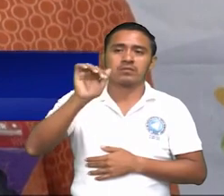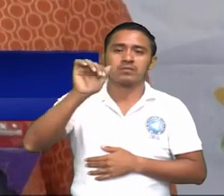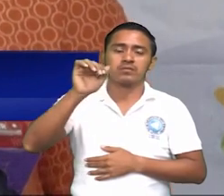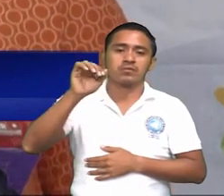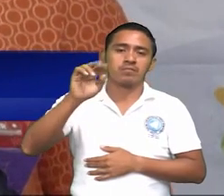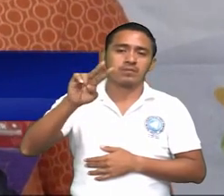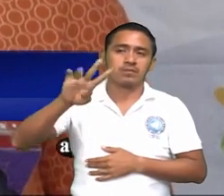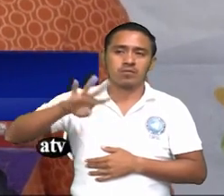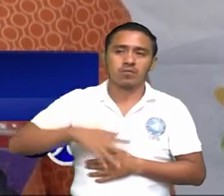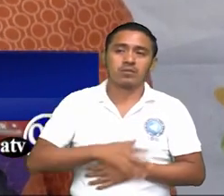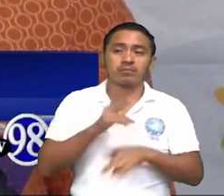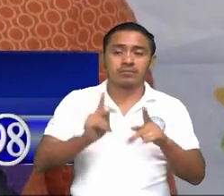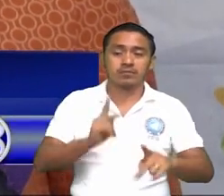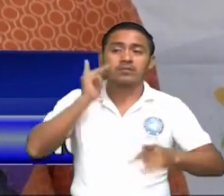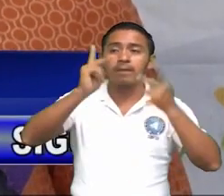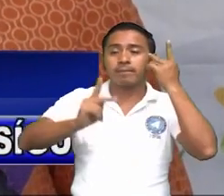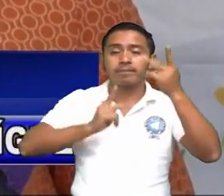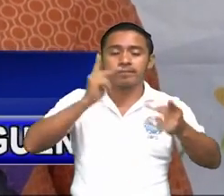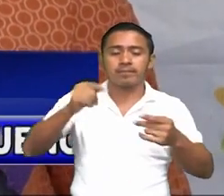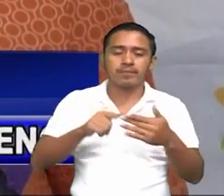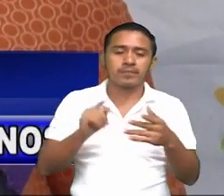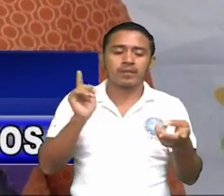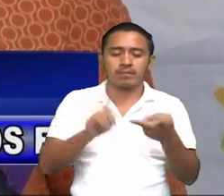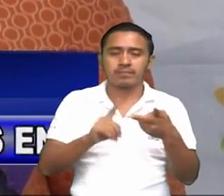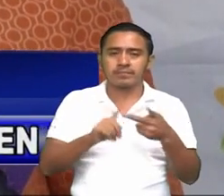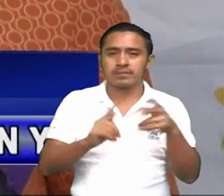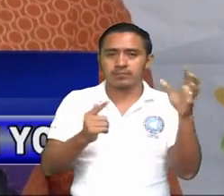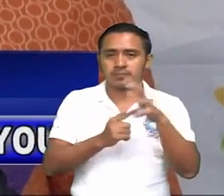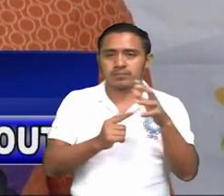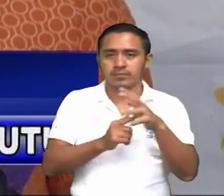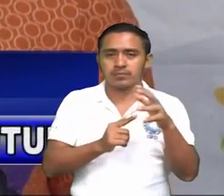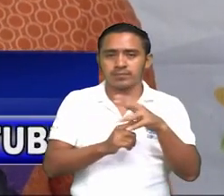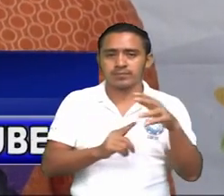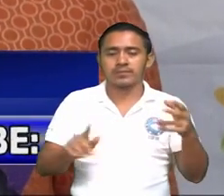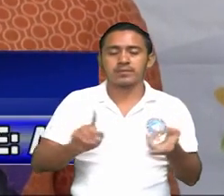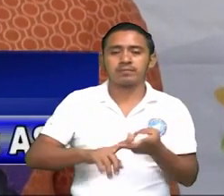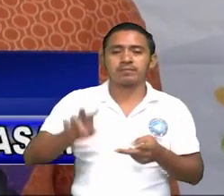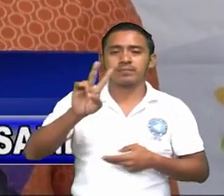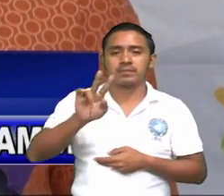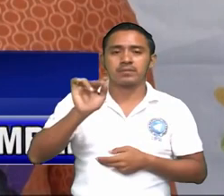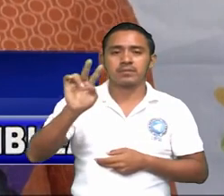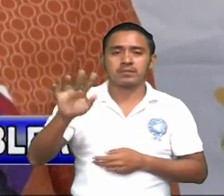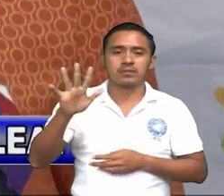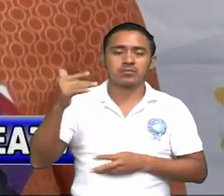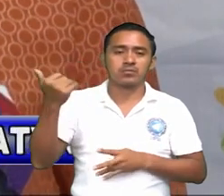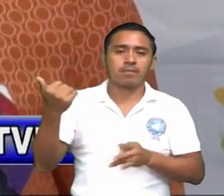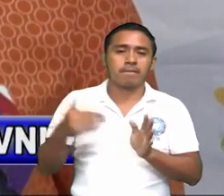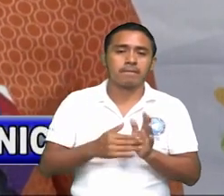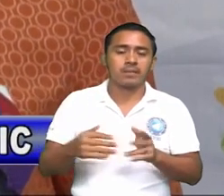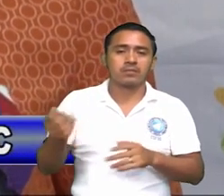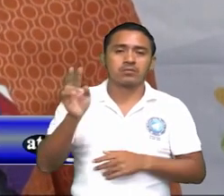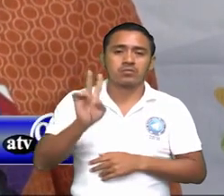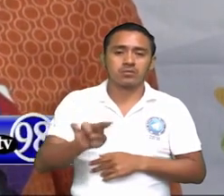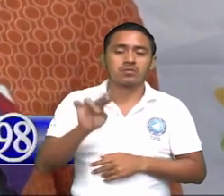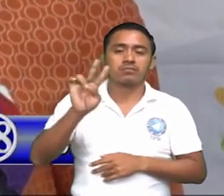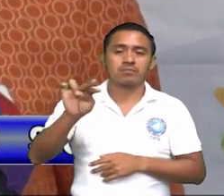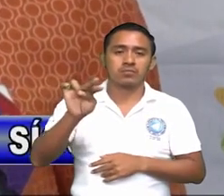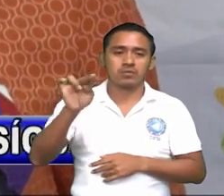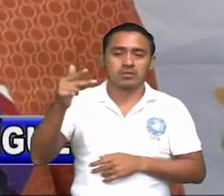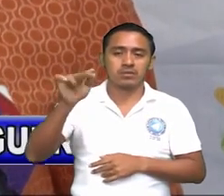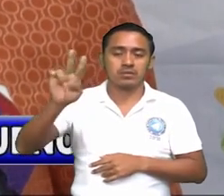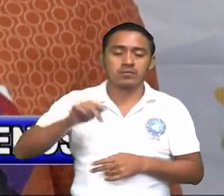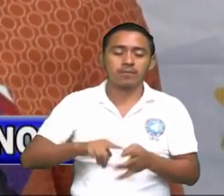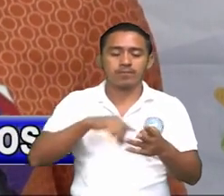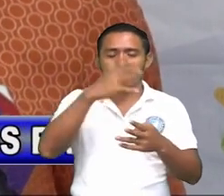26.494 visitantes, seguido cercanamente de Pochomil con 25.282. Luego los otros